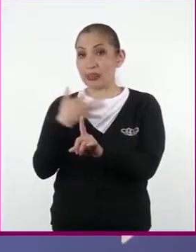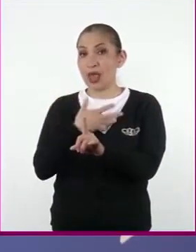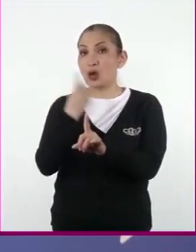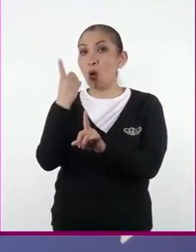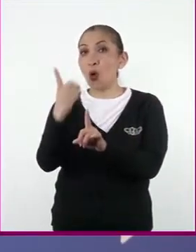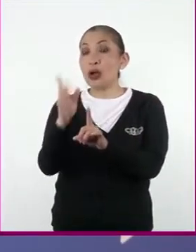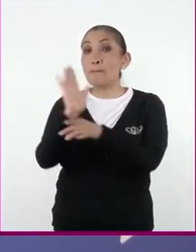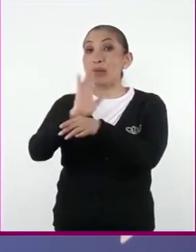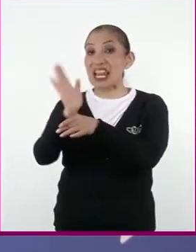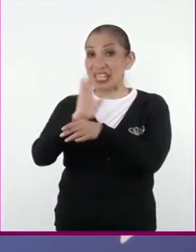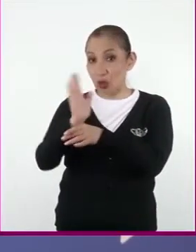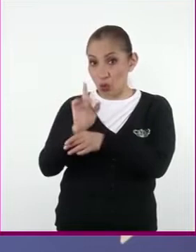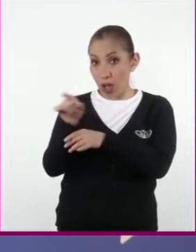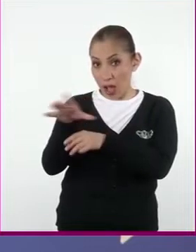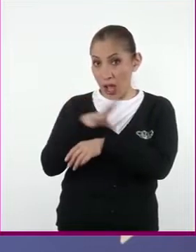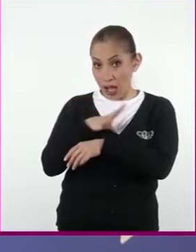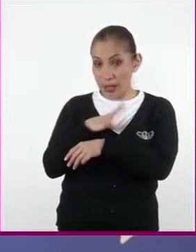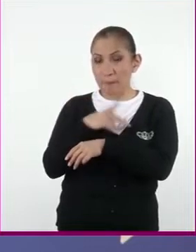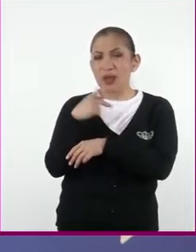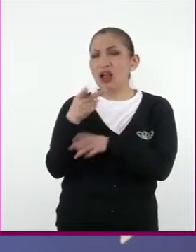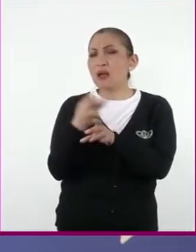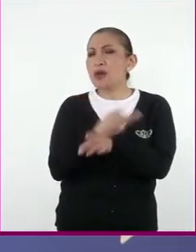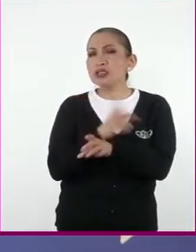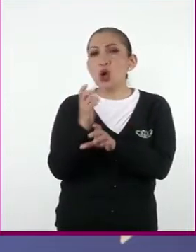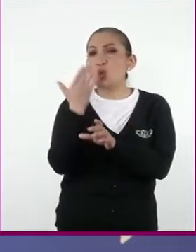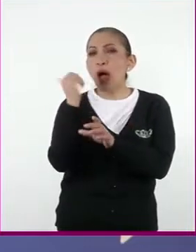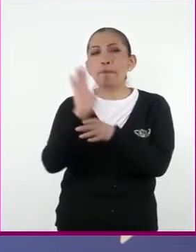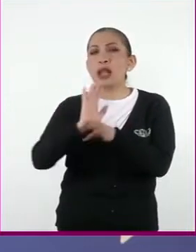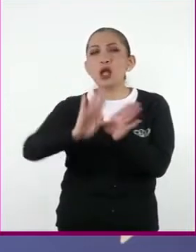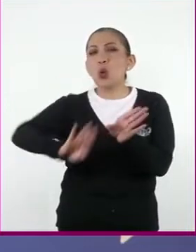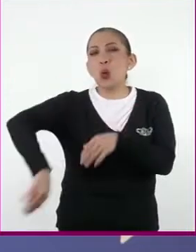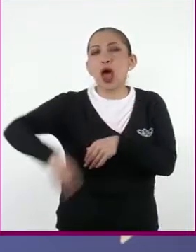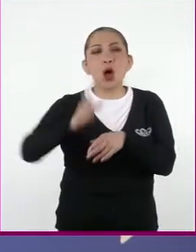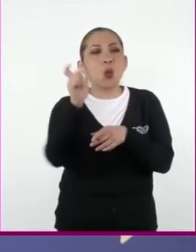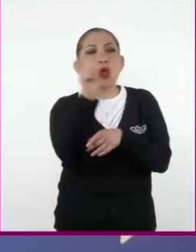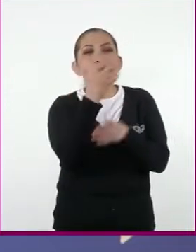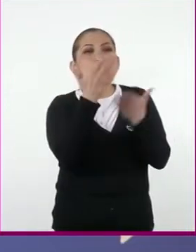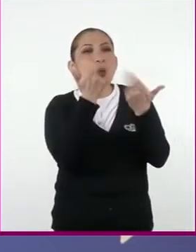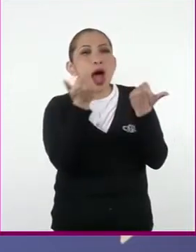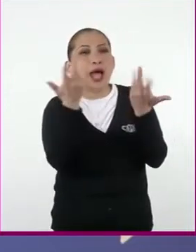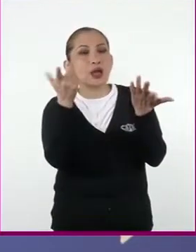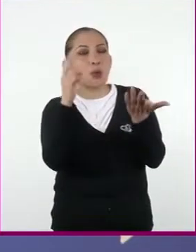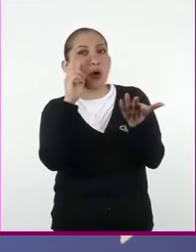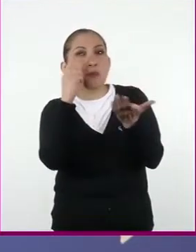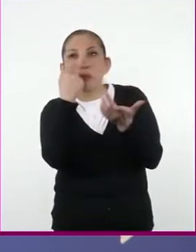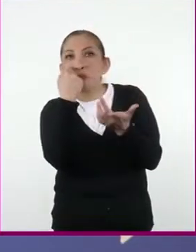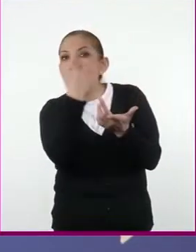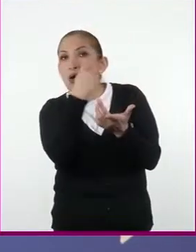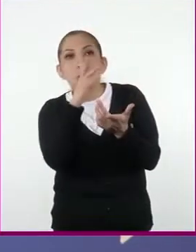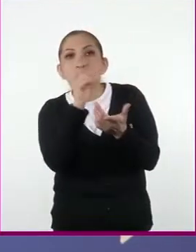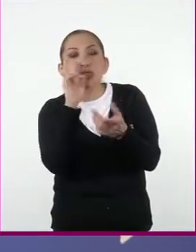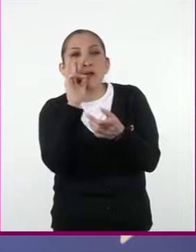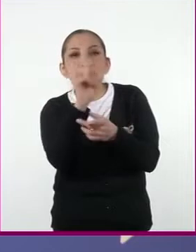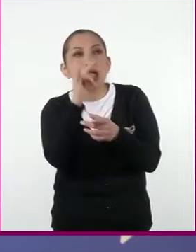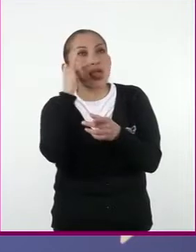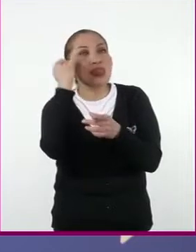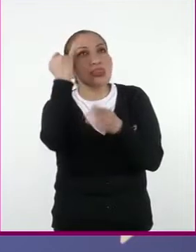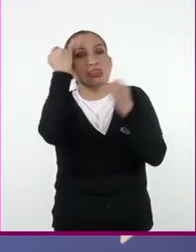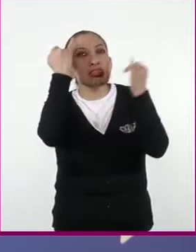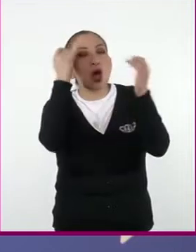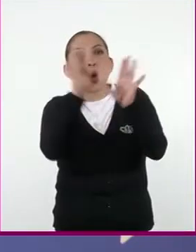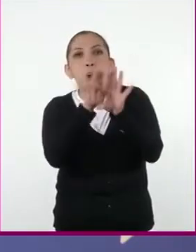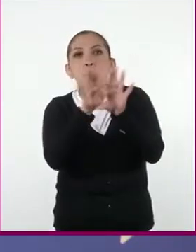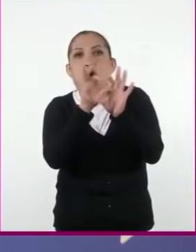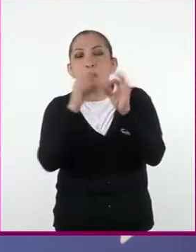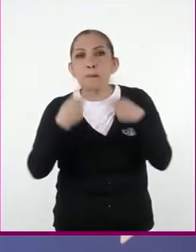una versión en película animada. Pero ¿qué pasa cuando no hay película? Cuando no existe un referente visual que nos permite imaginarnos